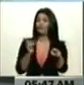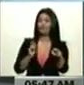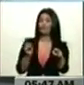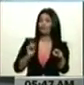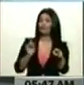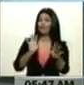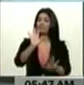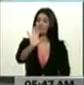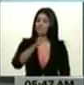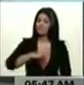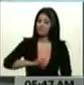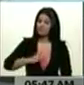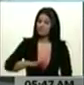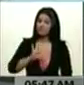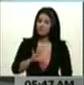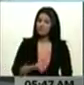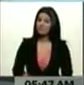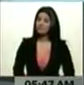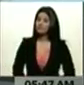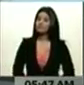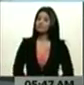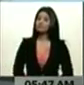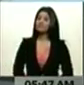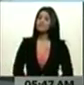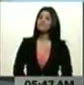Ah, ya va, chántate.